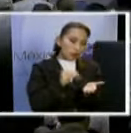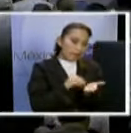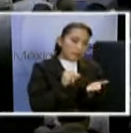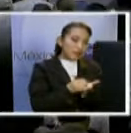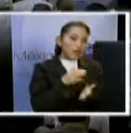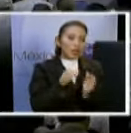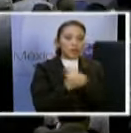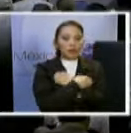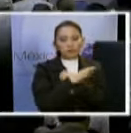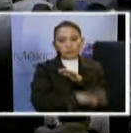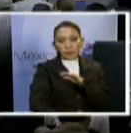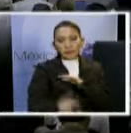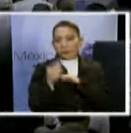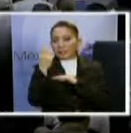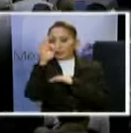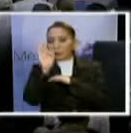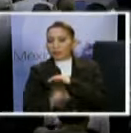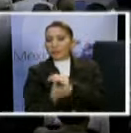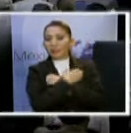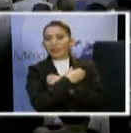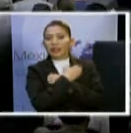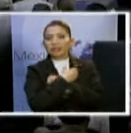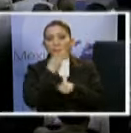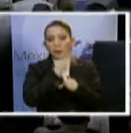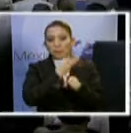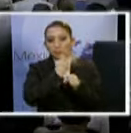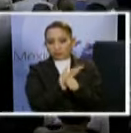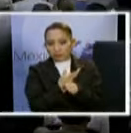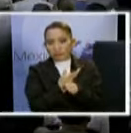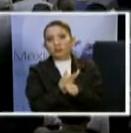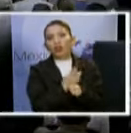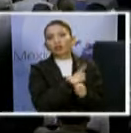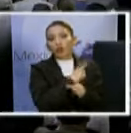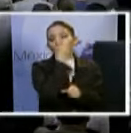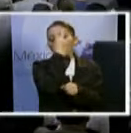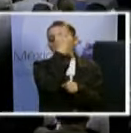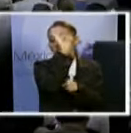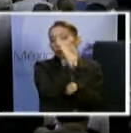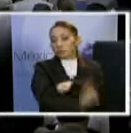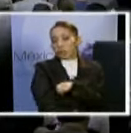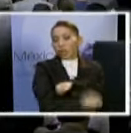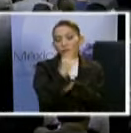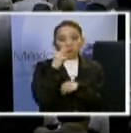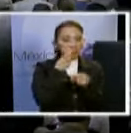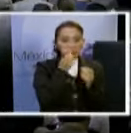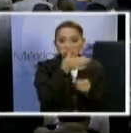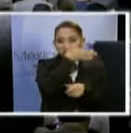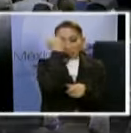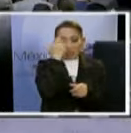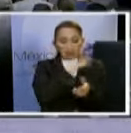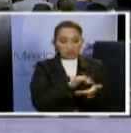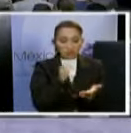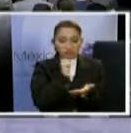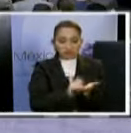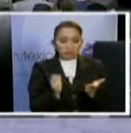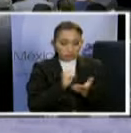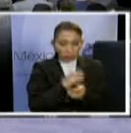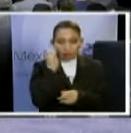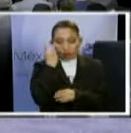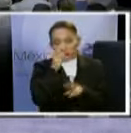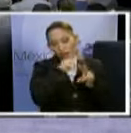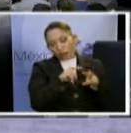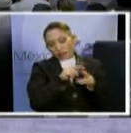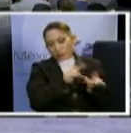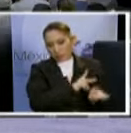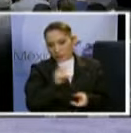básica, 25% tiene educación media superior, solamente el 2% manifestó no tener estudios. Un análisis